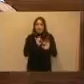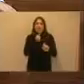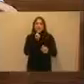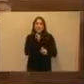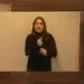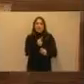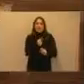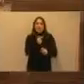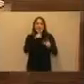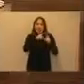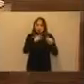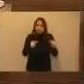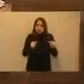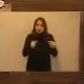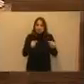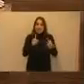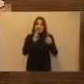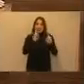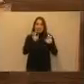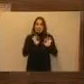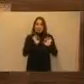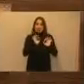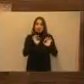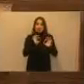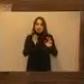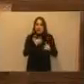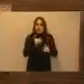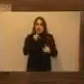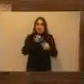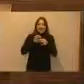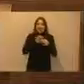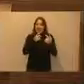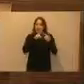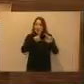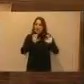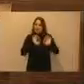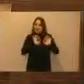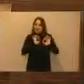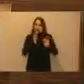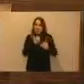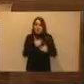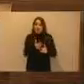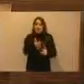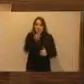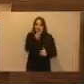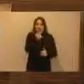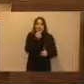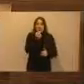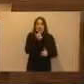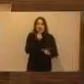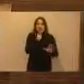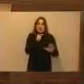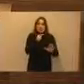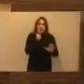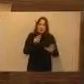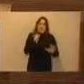Dijo: en Asturias no existen casos de puertas giratorias, aquí no hay ese tipo de relaciones con las empresas. Es más, dijo, bueno, le miento, añadió: